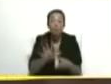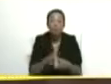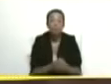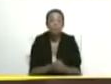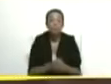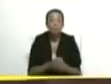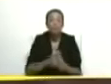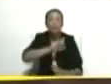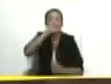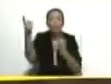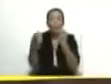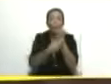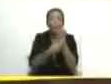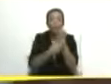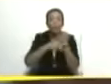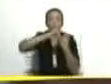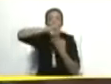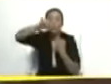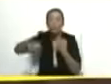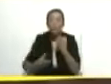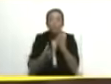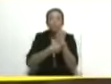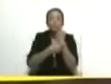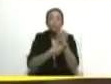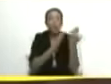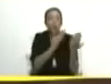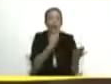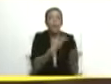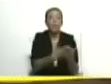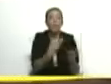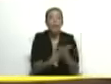Juan Guaidó, y fue proclamado,